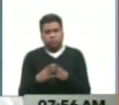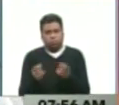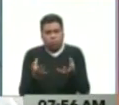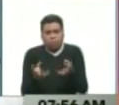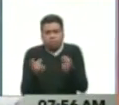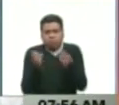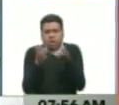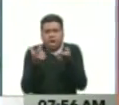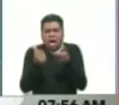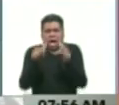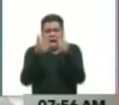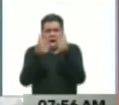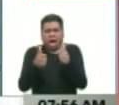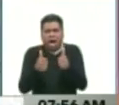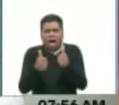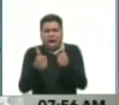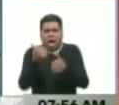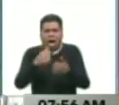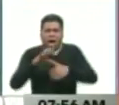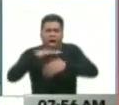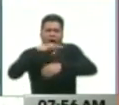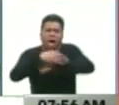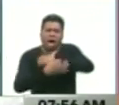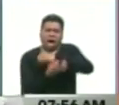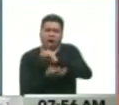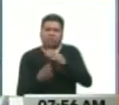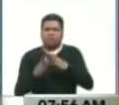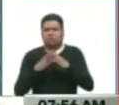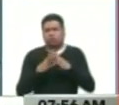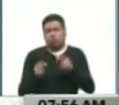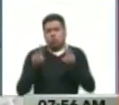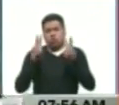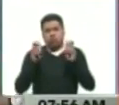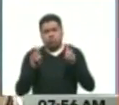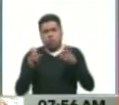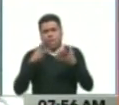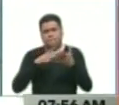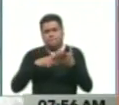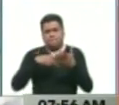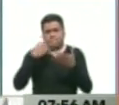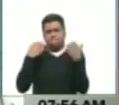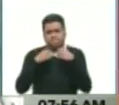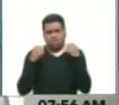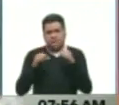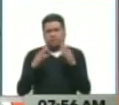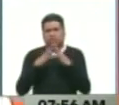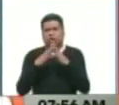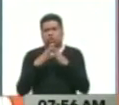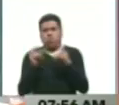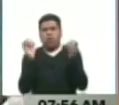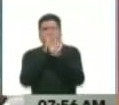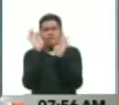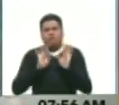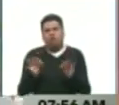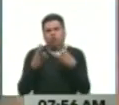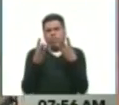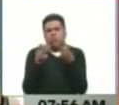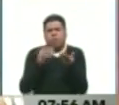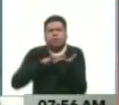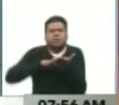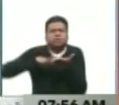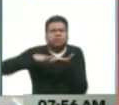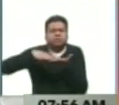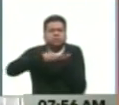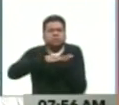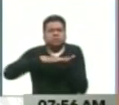práctica artística. ¿Por qué? Porque se incorporan nuevas prácticas, nuevas formas, nuevas estéticas, nuevas texturas, nuevos planteamientos, nuevas